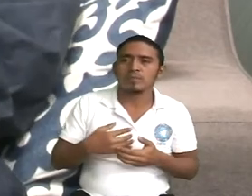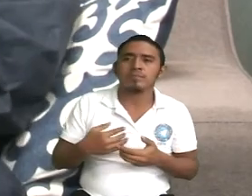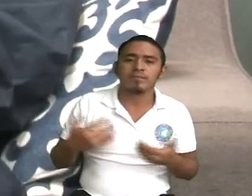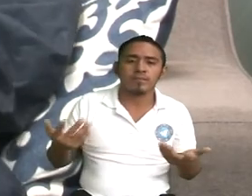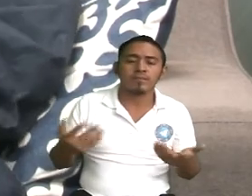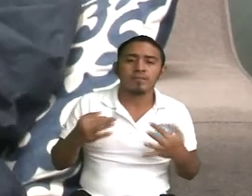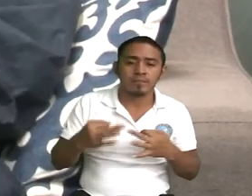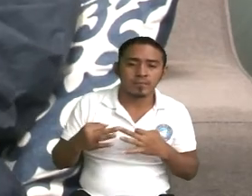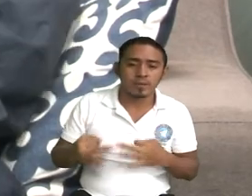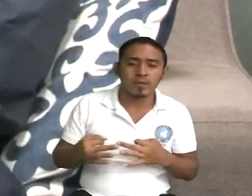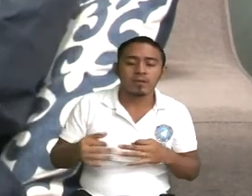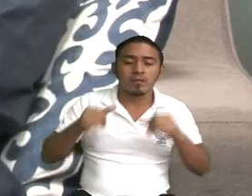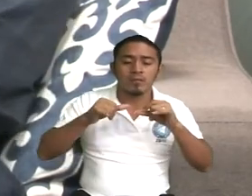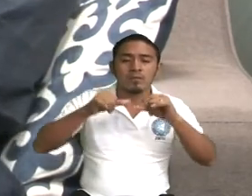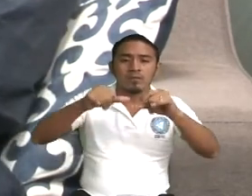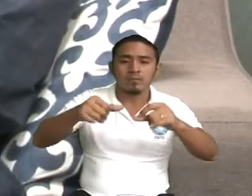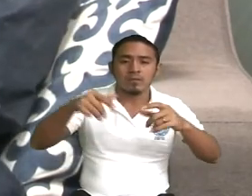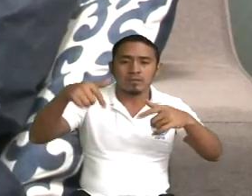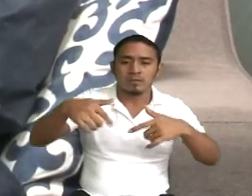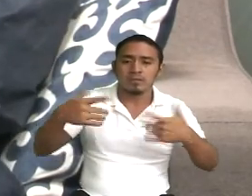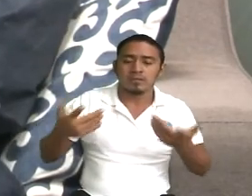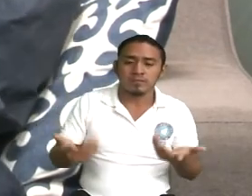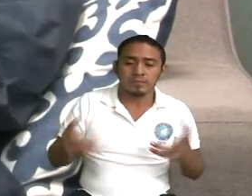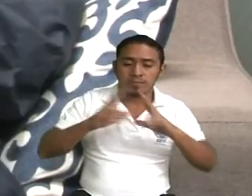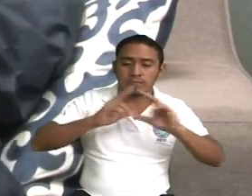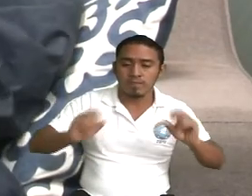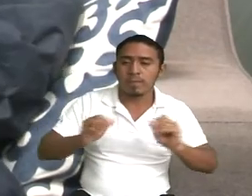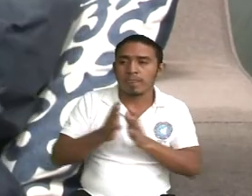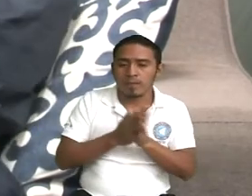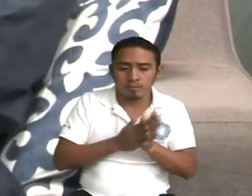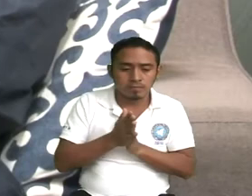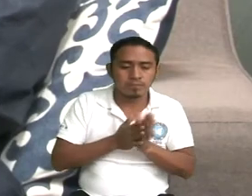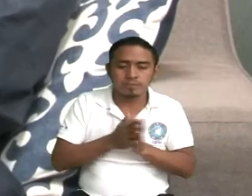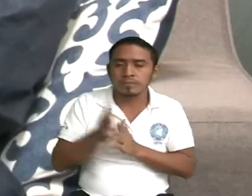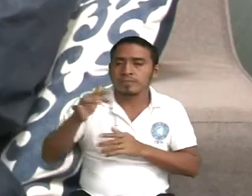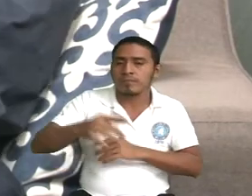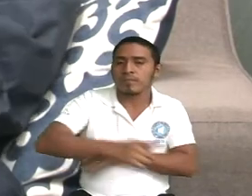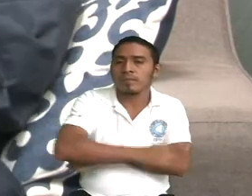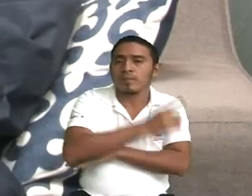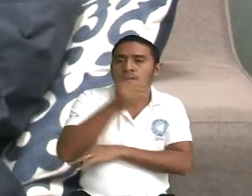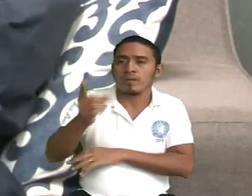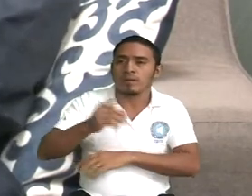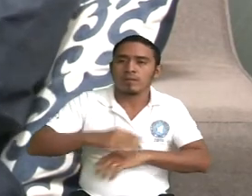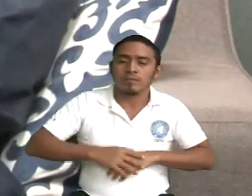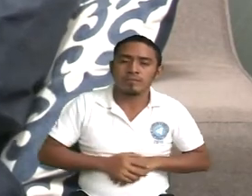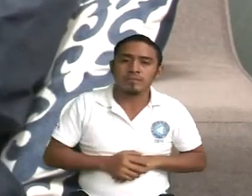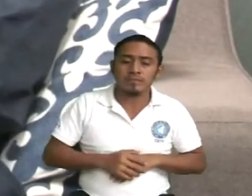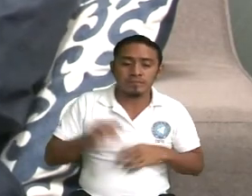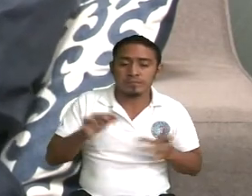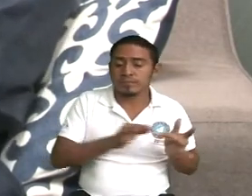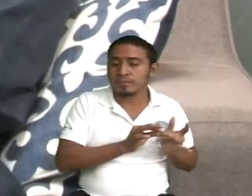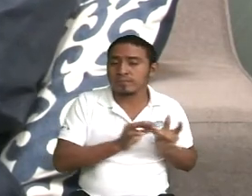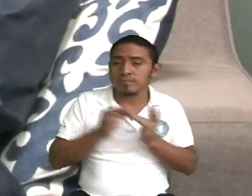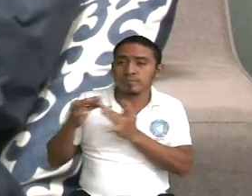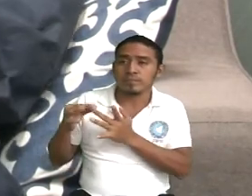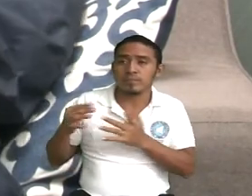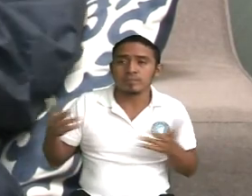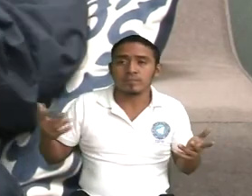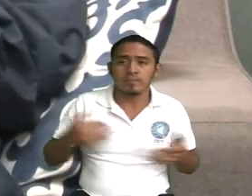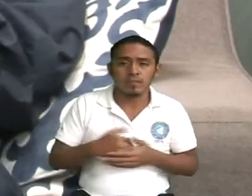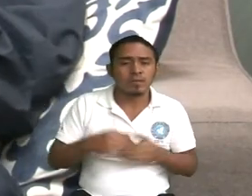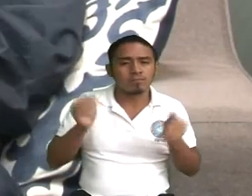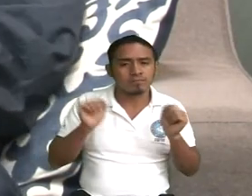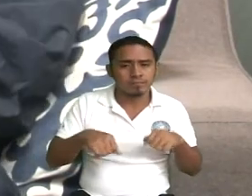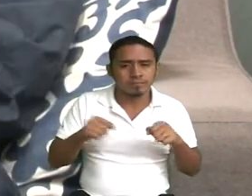seguir sacando adelante este país. Disfrutemos este día especial, ¿verdad? Y también